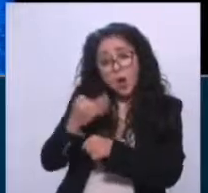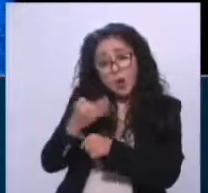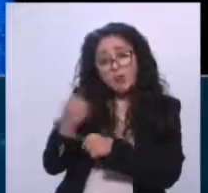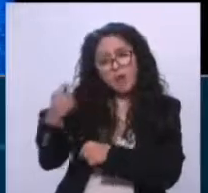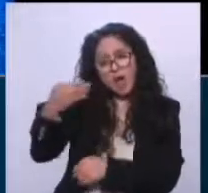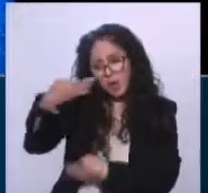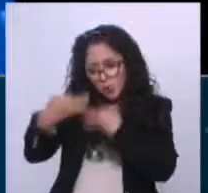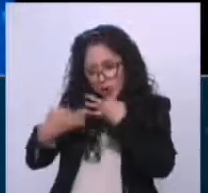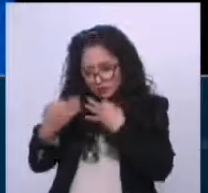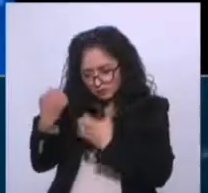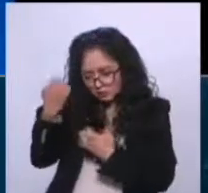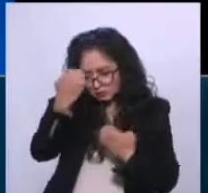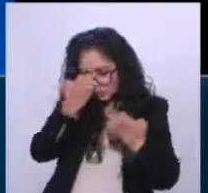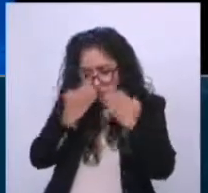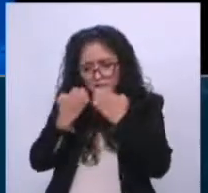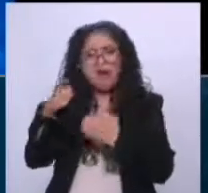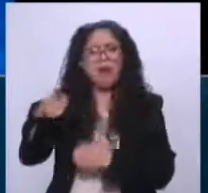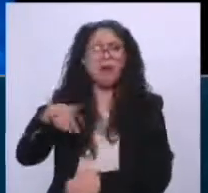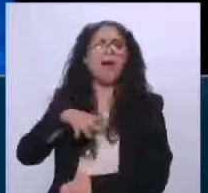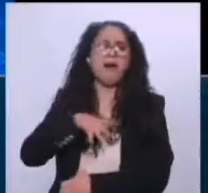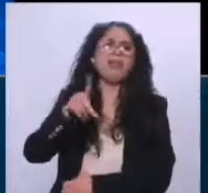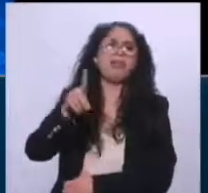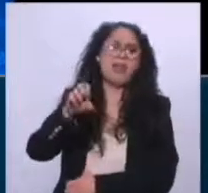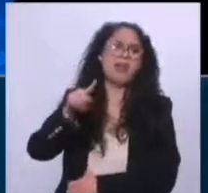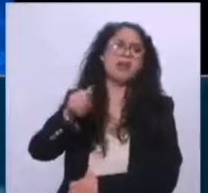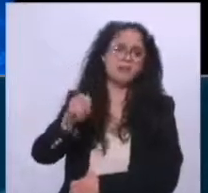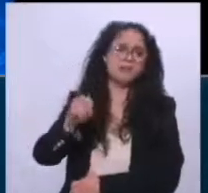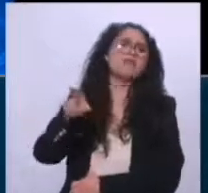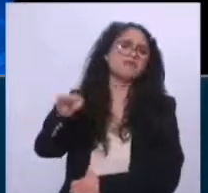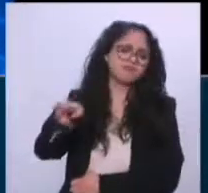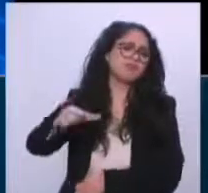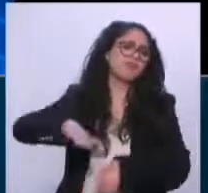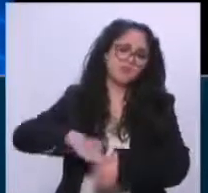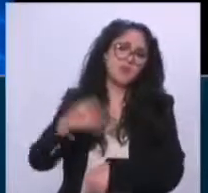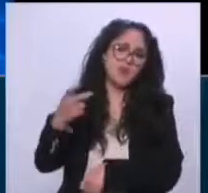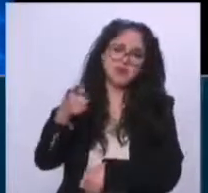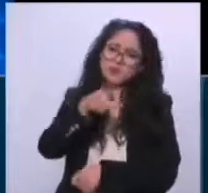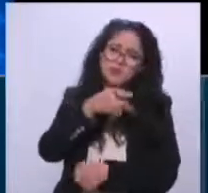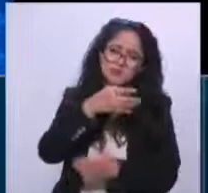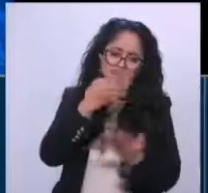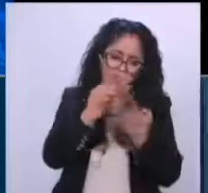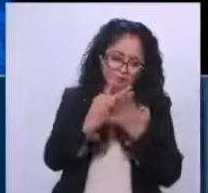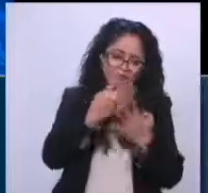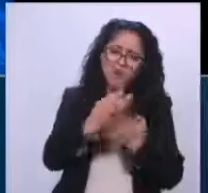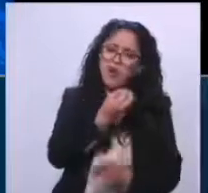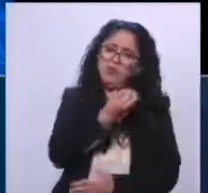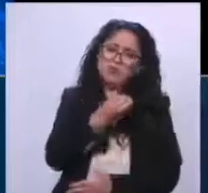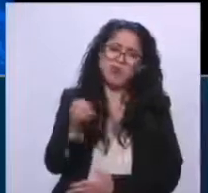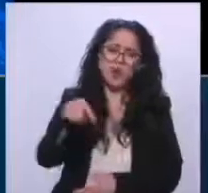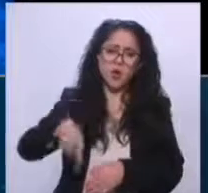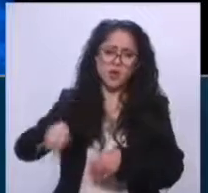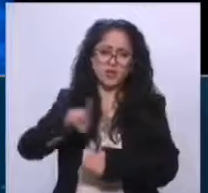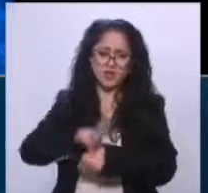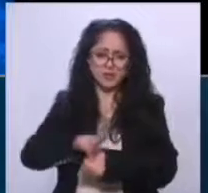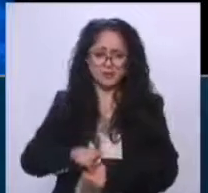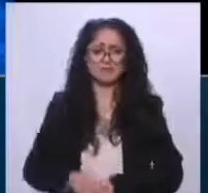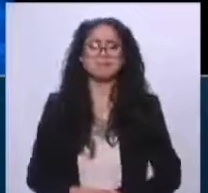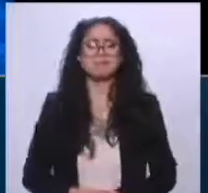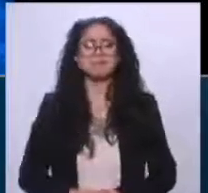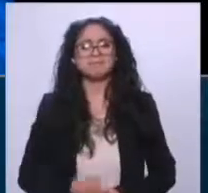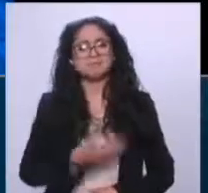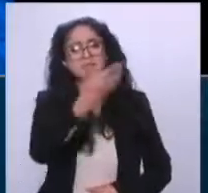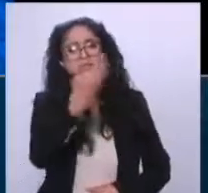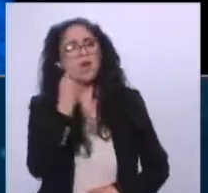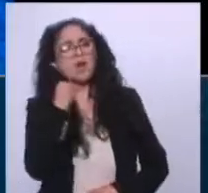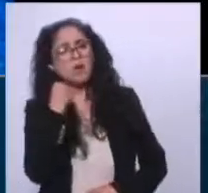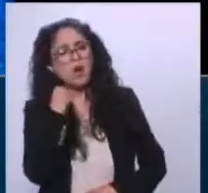de manera preliminar y por eso se le dicta un auto de formal prisión el día de hoy. Licenciado Olivares del Castillo.